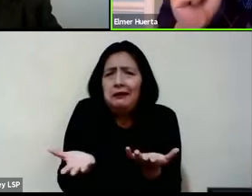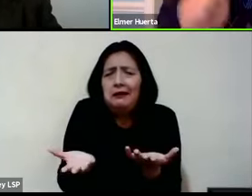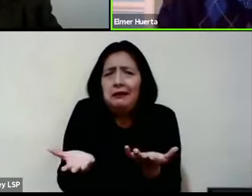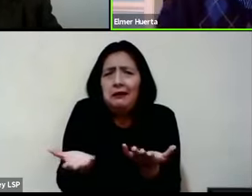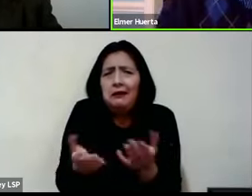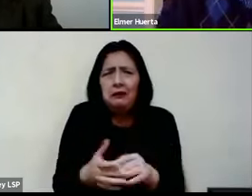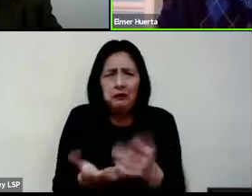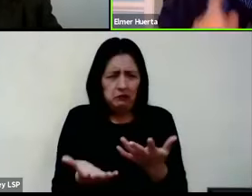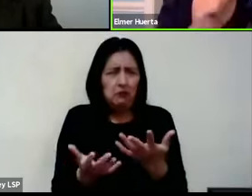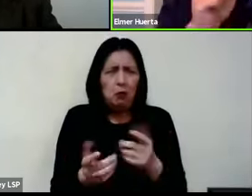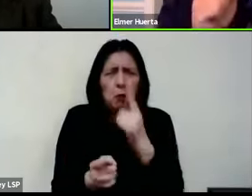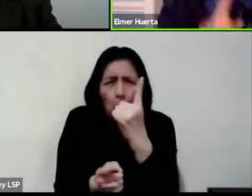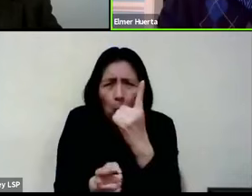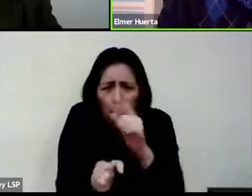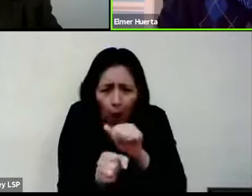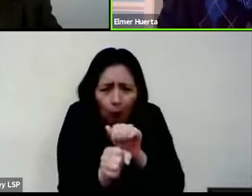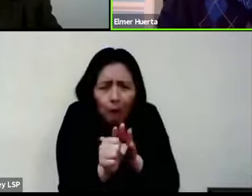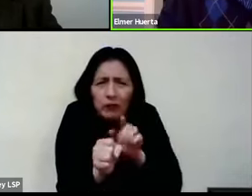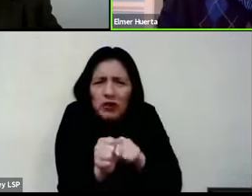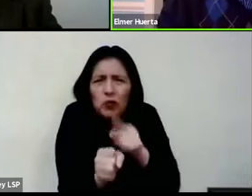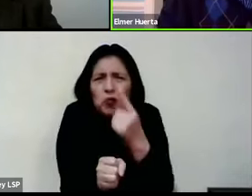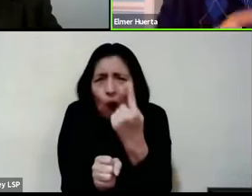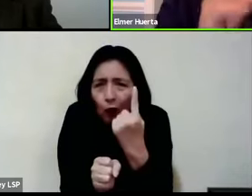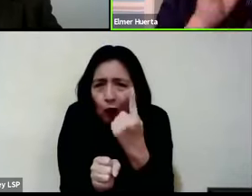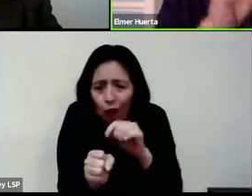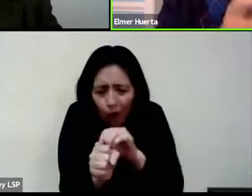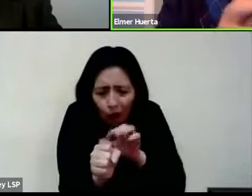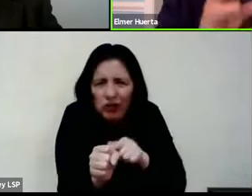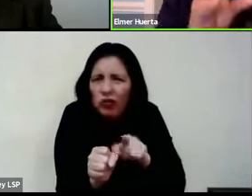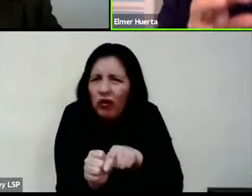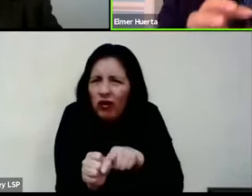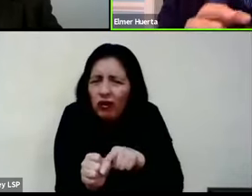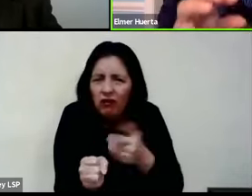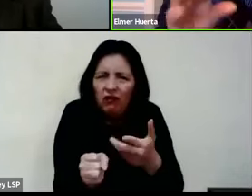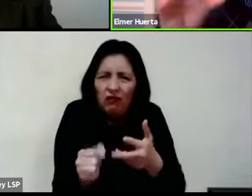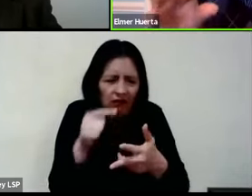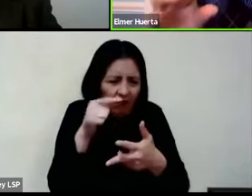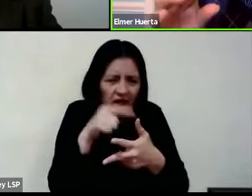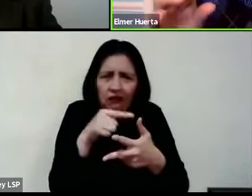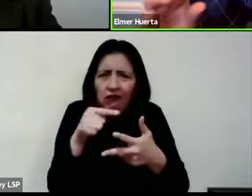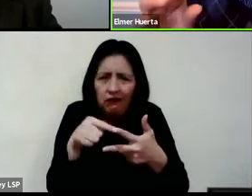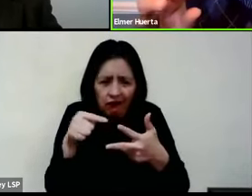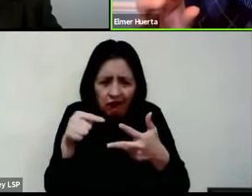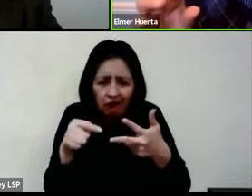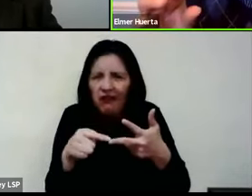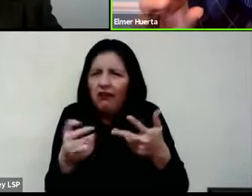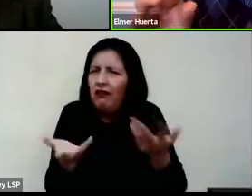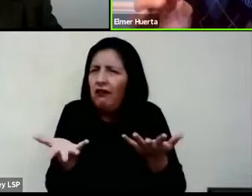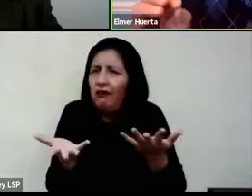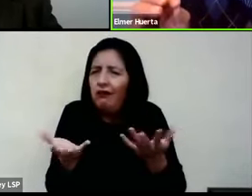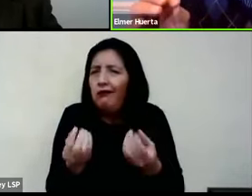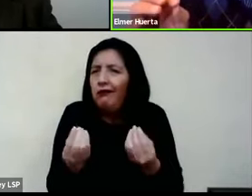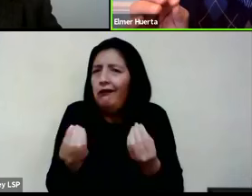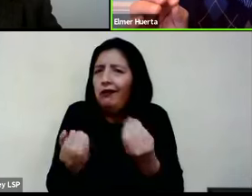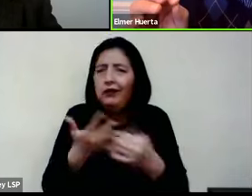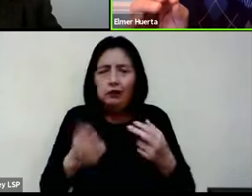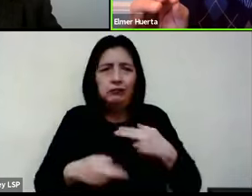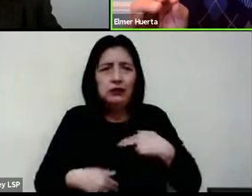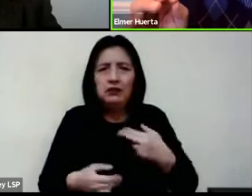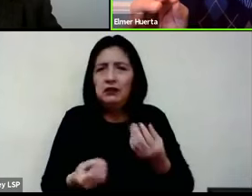mismo tipo de virus, un solo tipo de virus, tiene este efecto tan disparejo en la